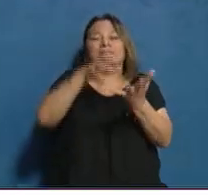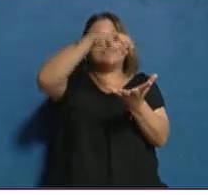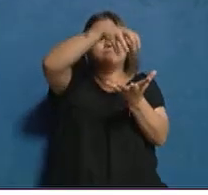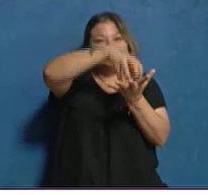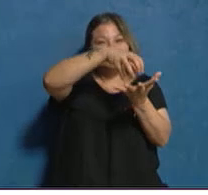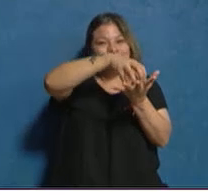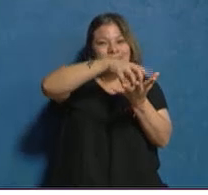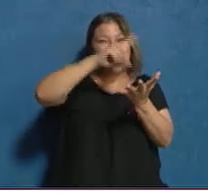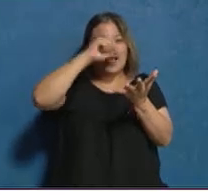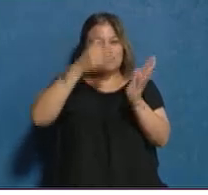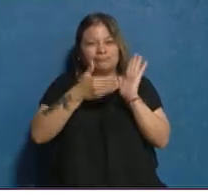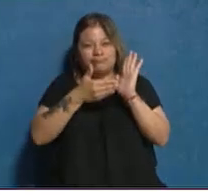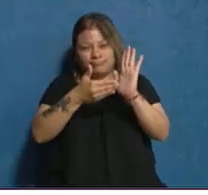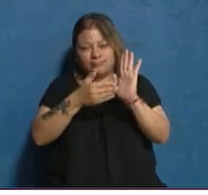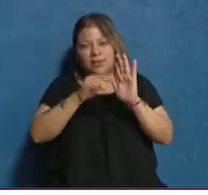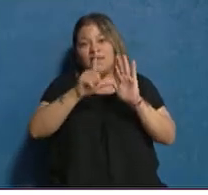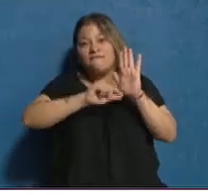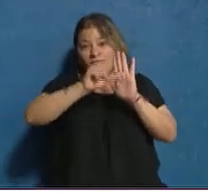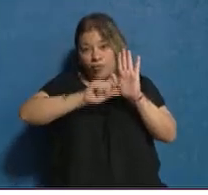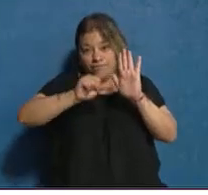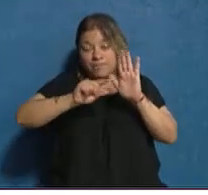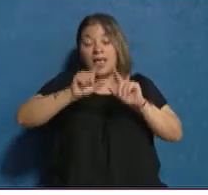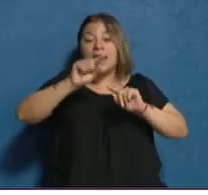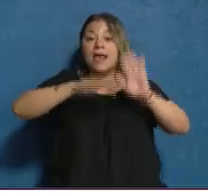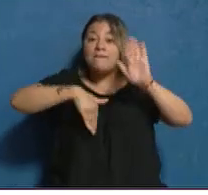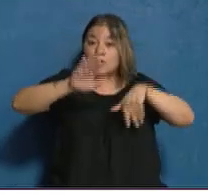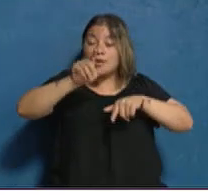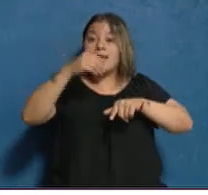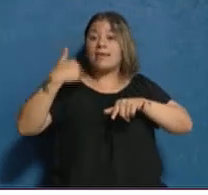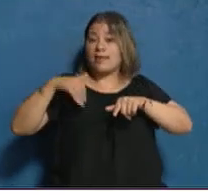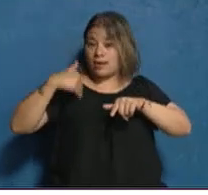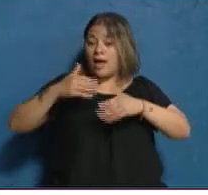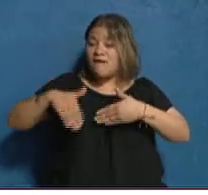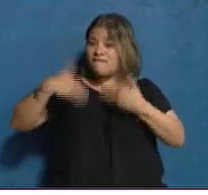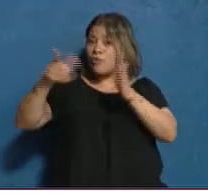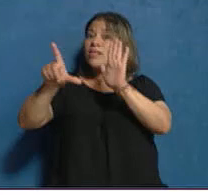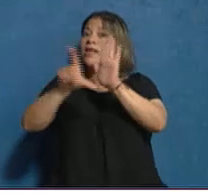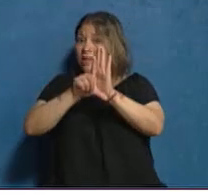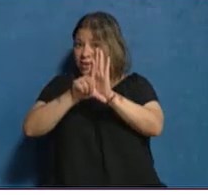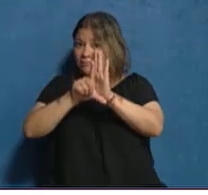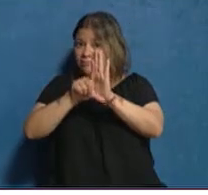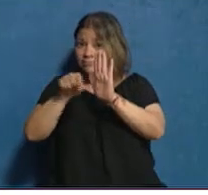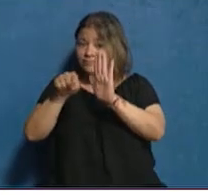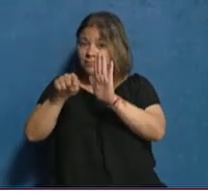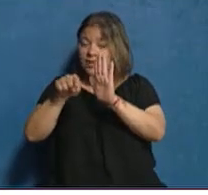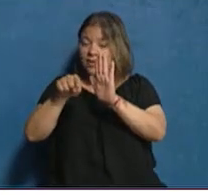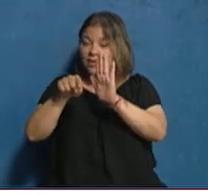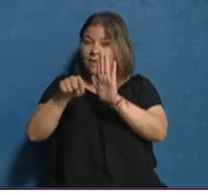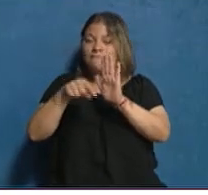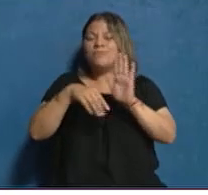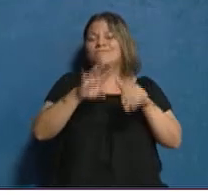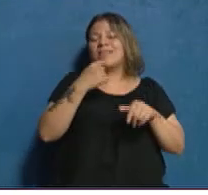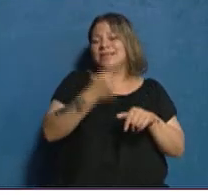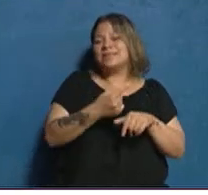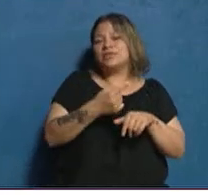nivel nacional, si bien la mayoría de los argentinos expresa estar a favor de la ley de tolerancia cero, la mayoría admite